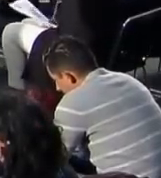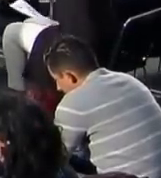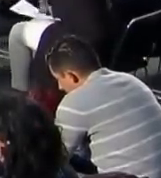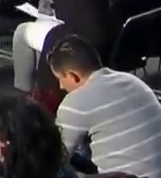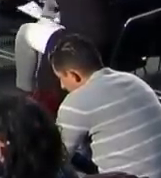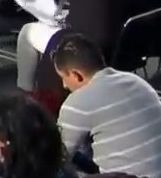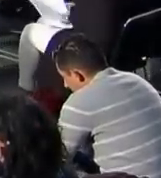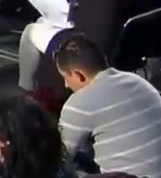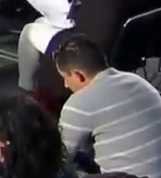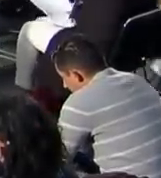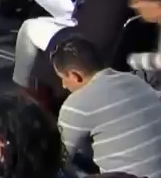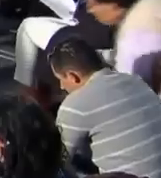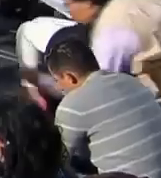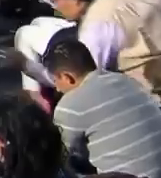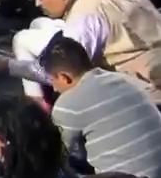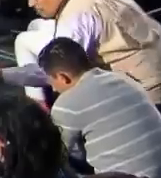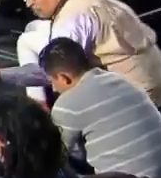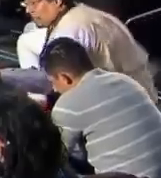Y